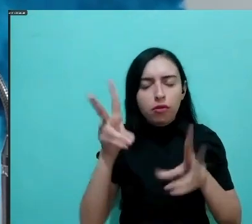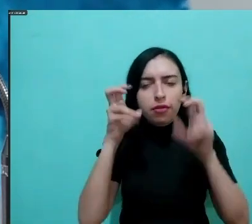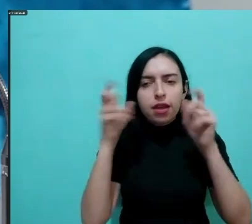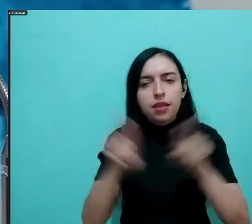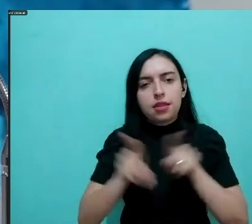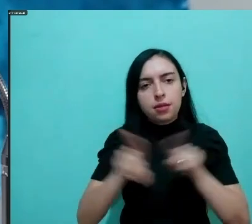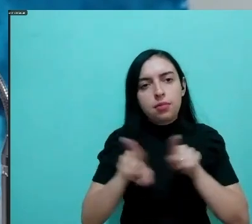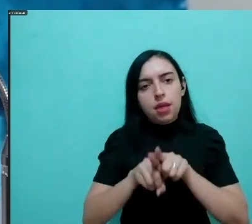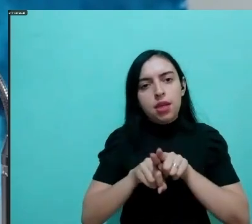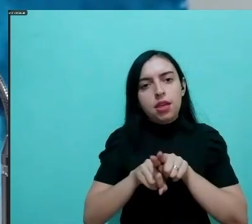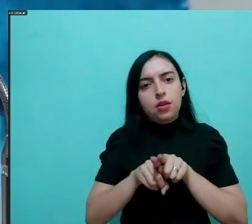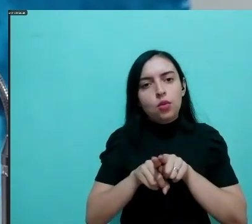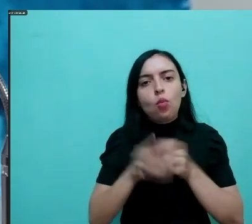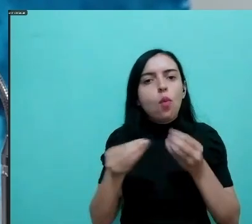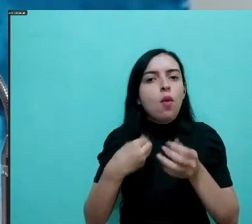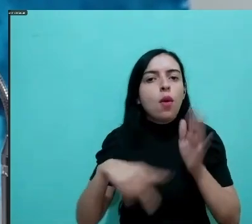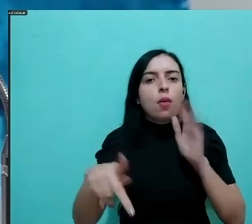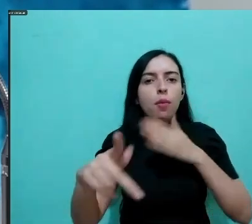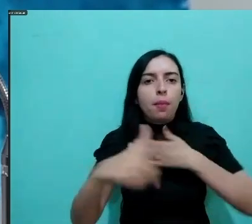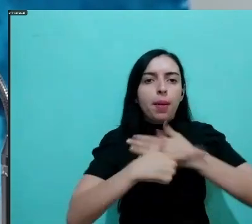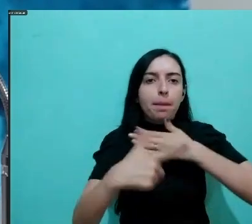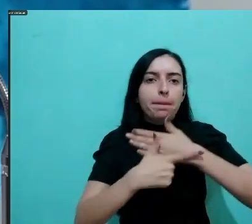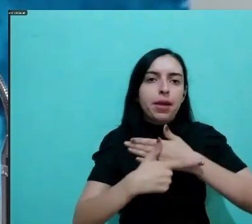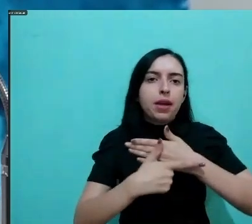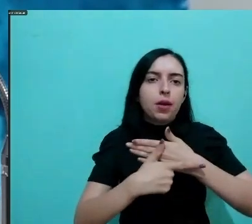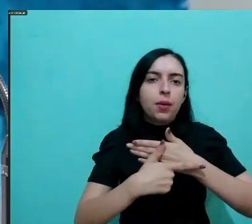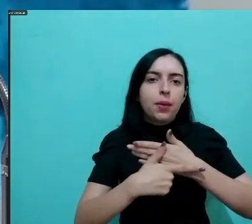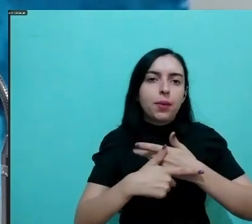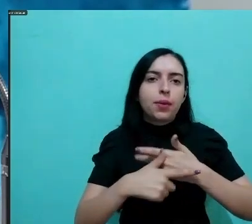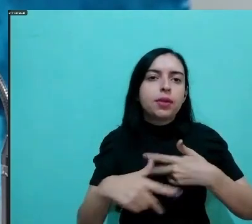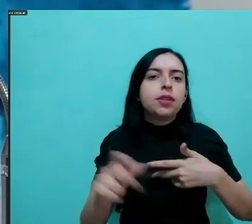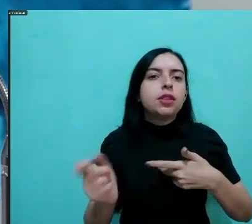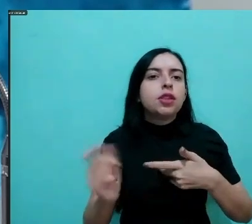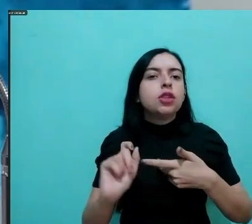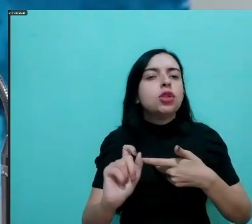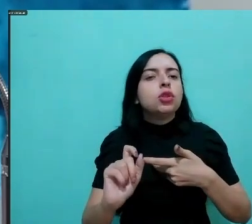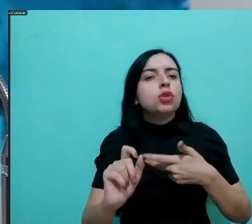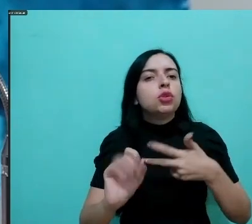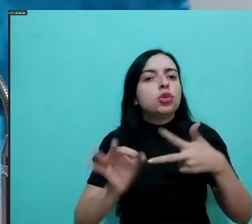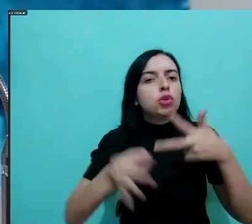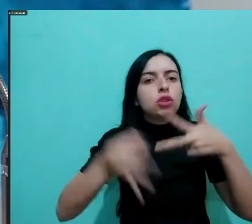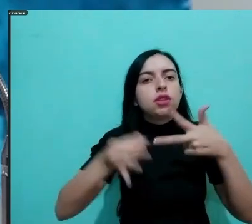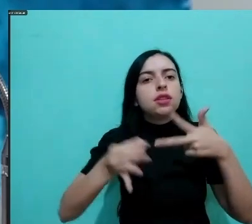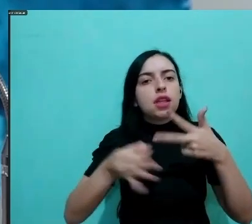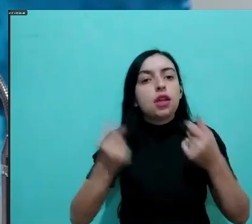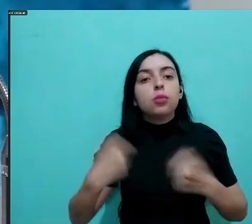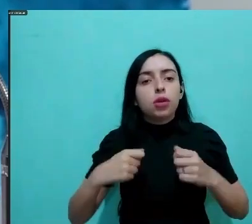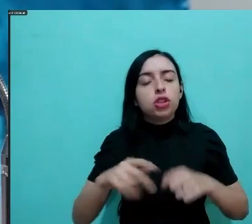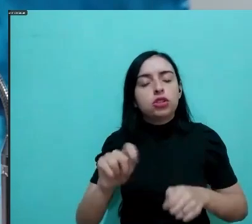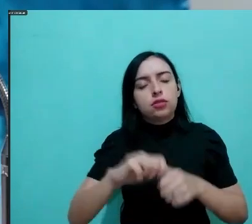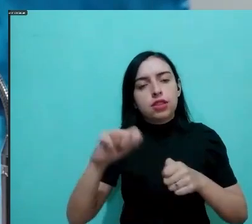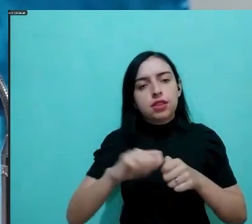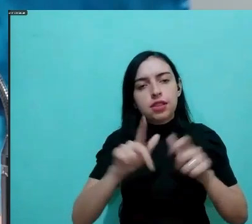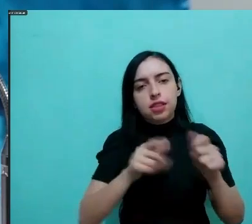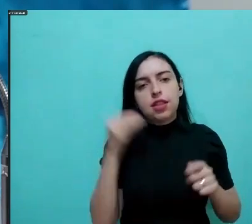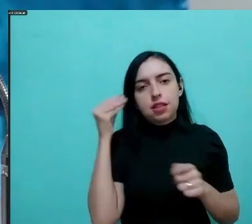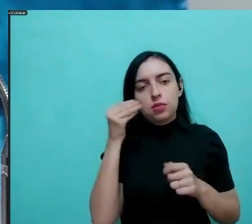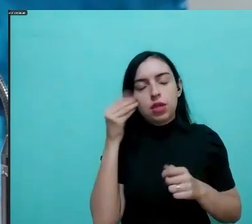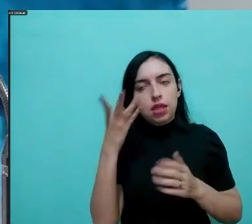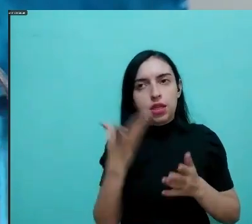também qual é o papel que o poder judiciário pode desempenhar nessa situação?